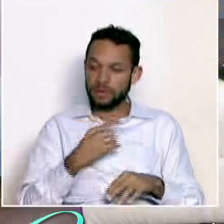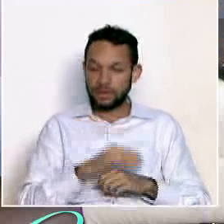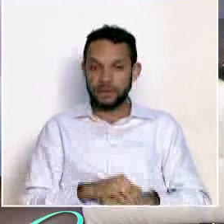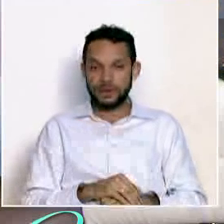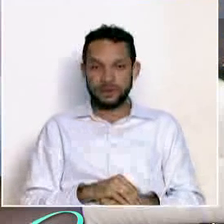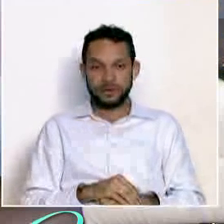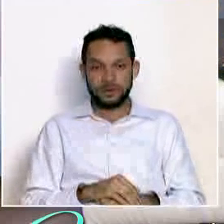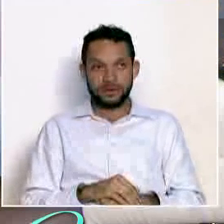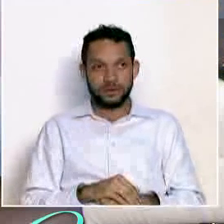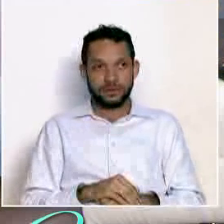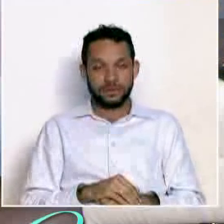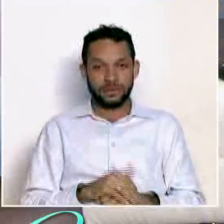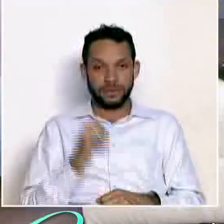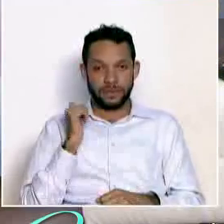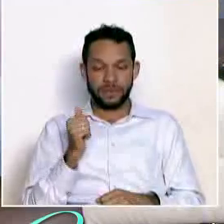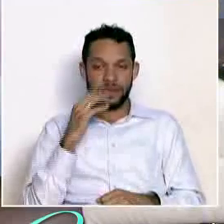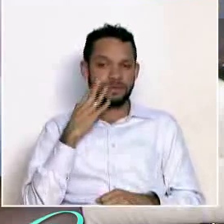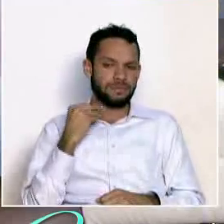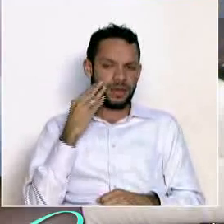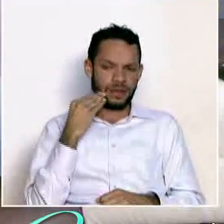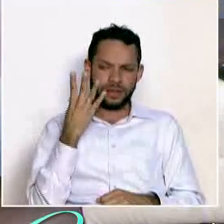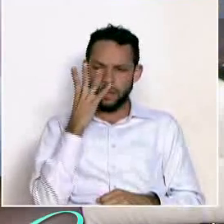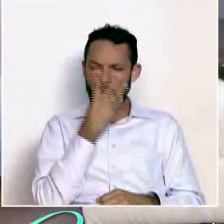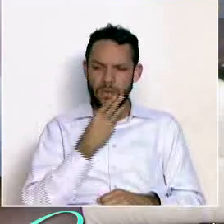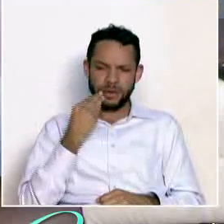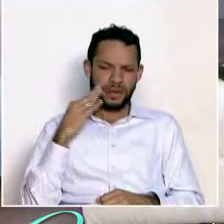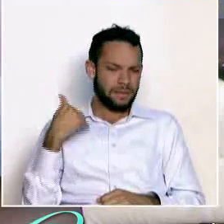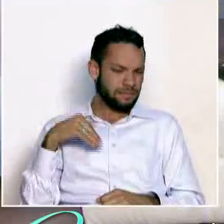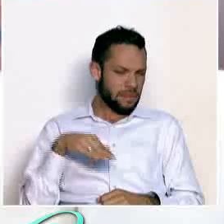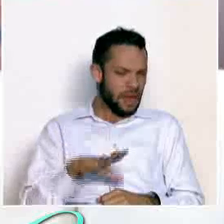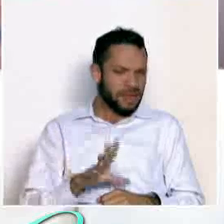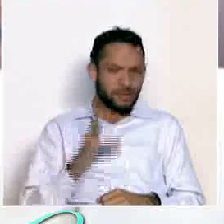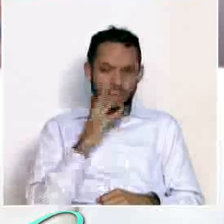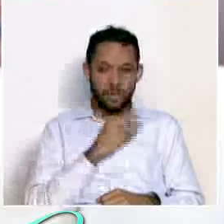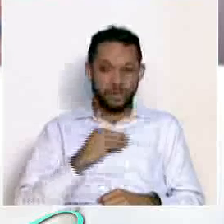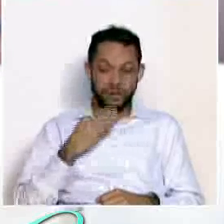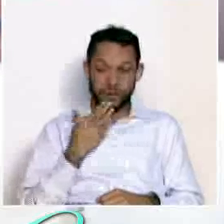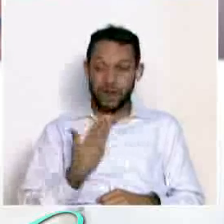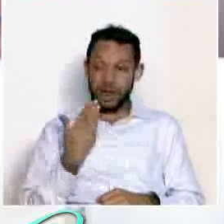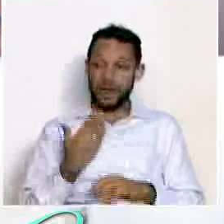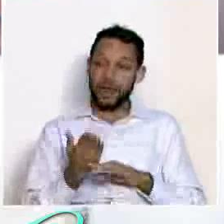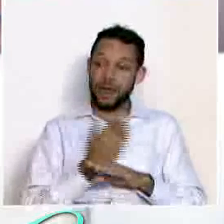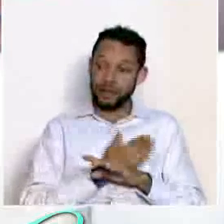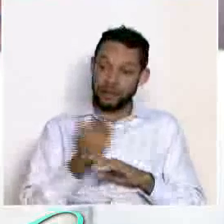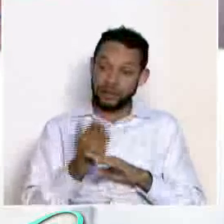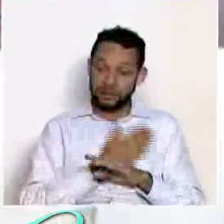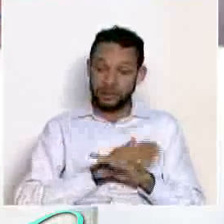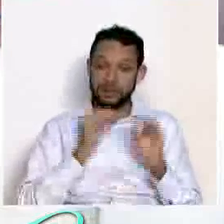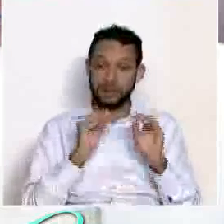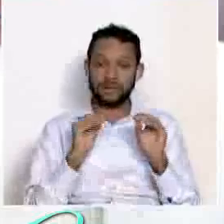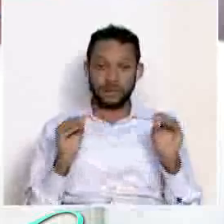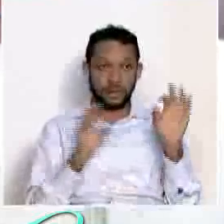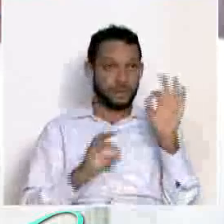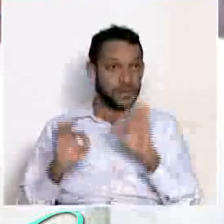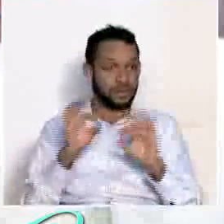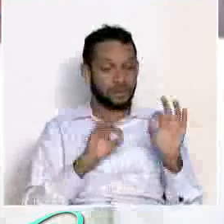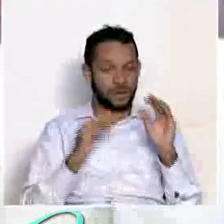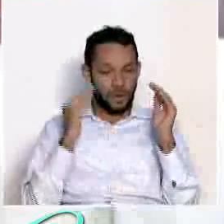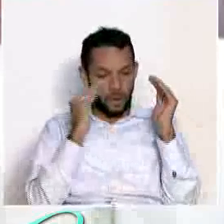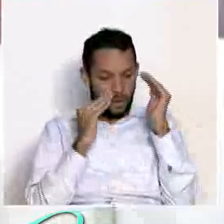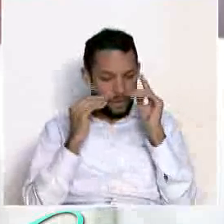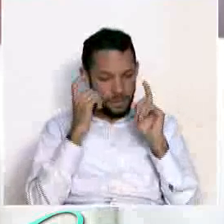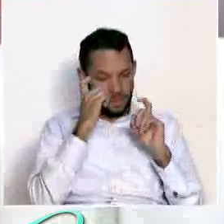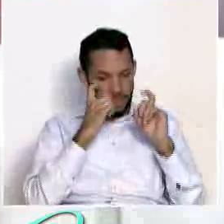pues la experiencia es, pues antes que nada uno tiene que estar muy